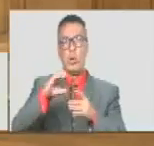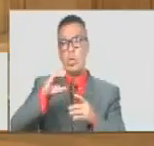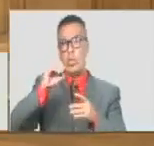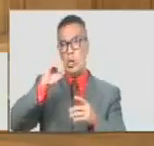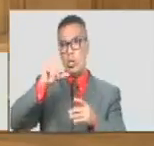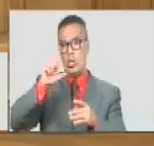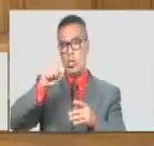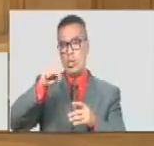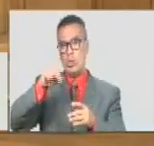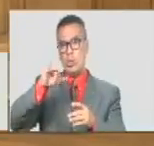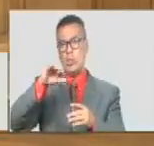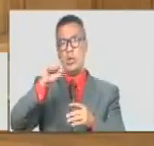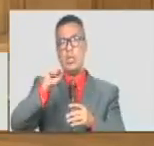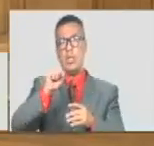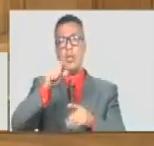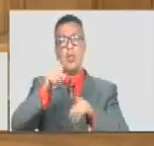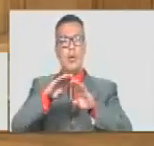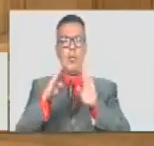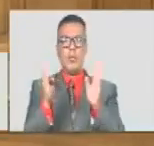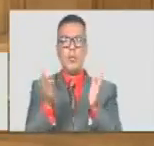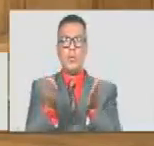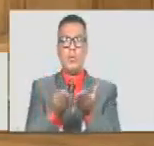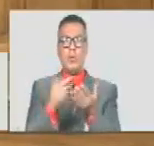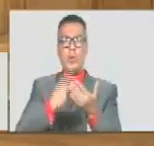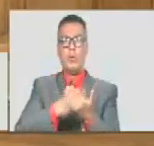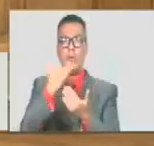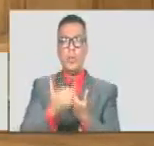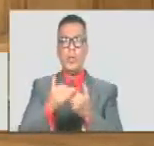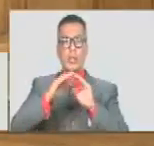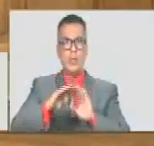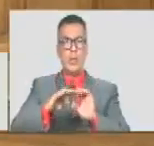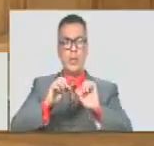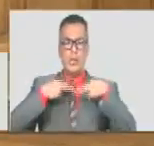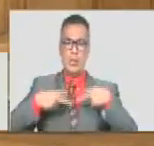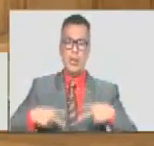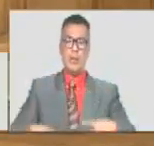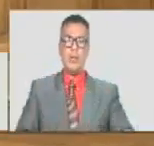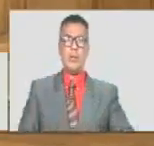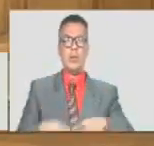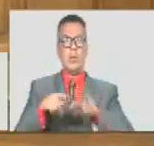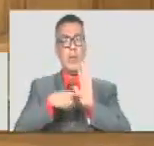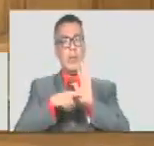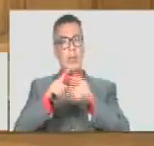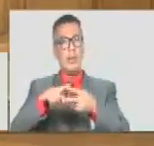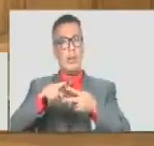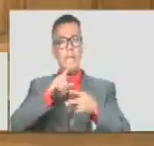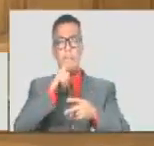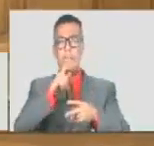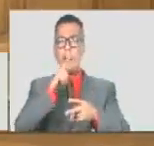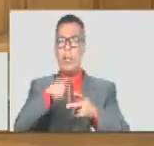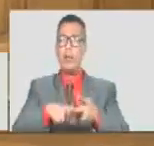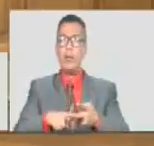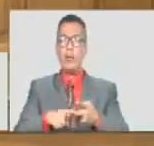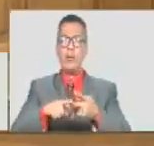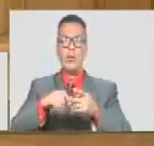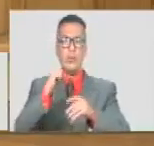modelo civilizatorio mundial, pero es un proyecto destructivo de la vida, es un modelo genocida,